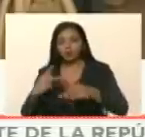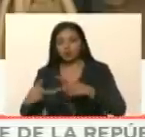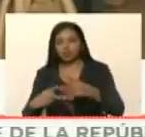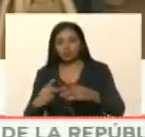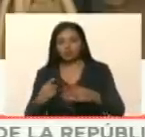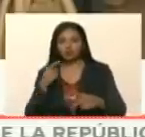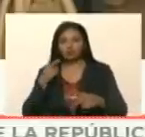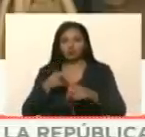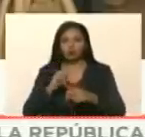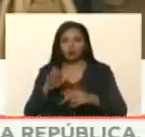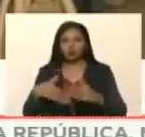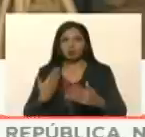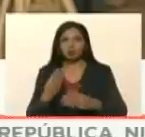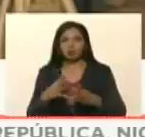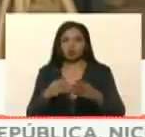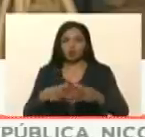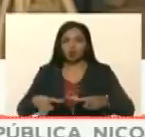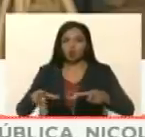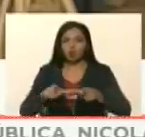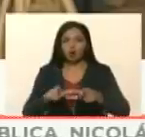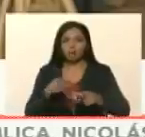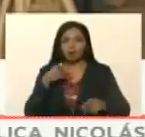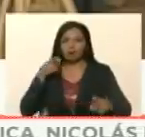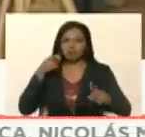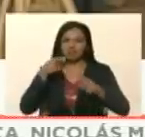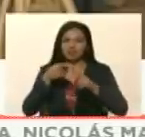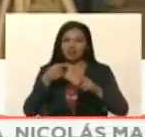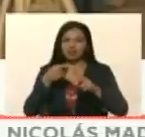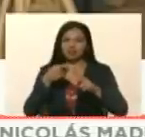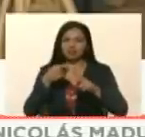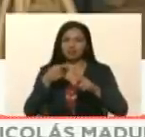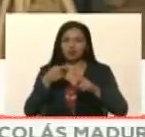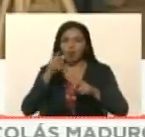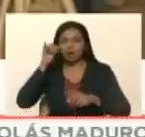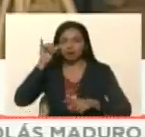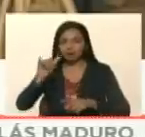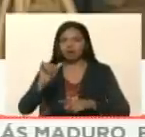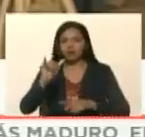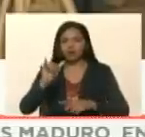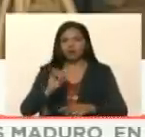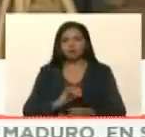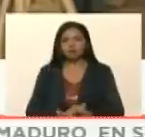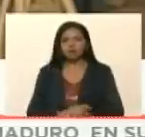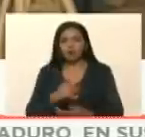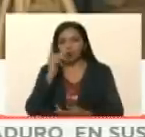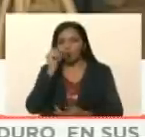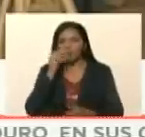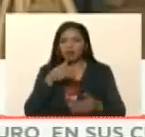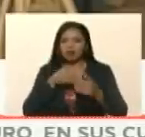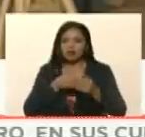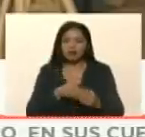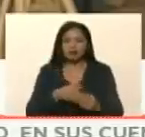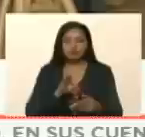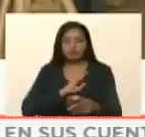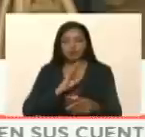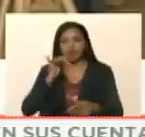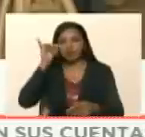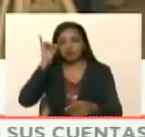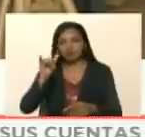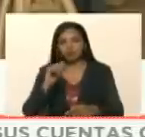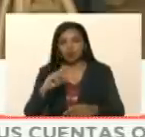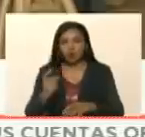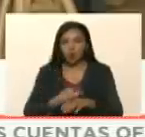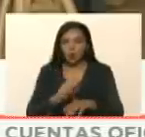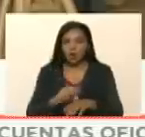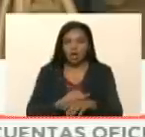va apoderándose de todos los espacios. Vámonos directamente al Yaracuy. Allá está Julio León Heredia, líder del Yaracuy.